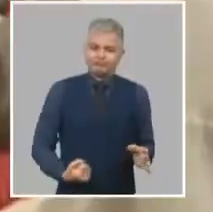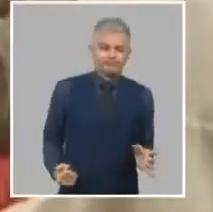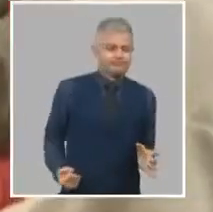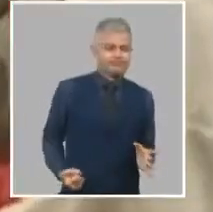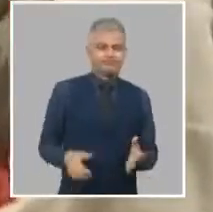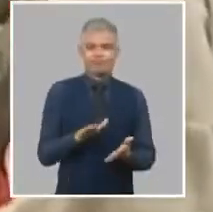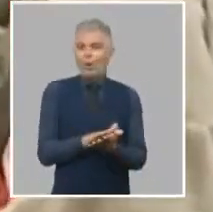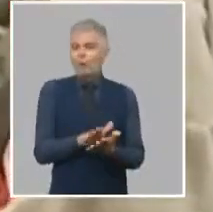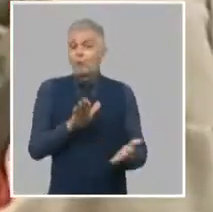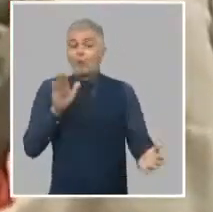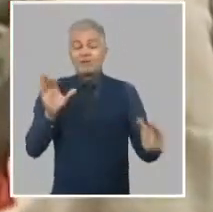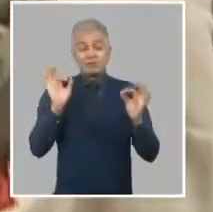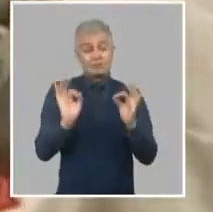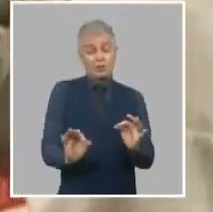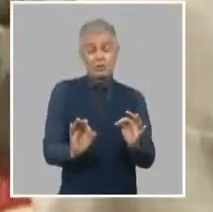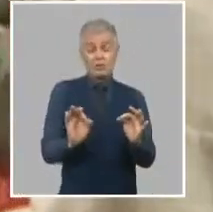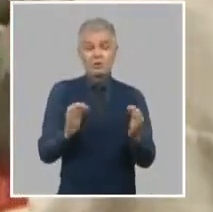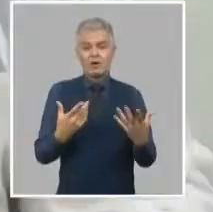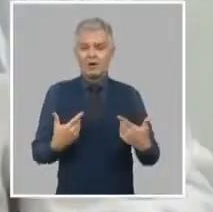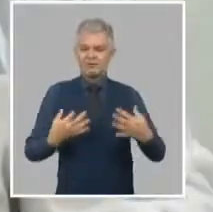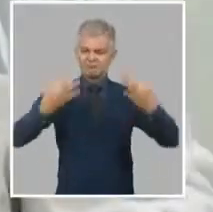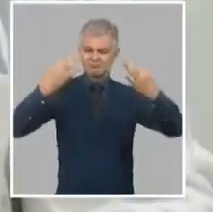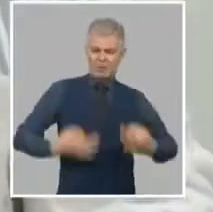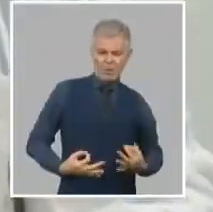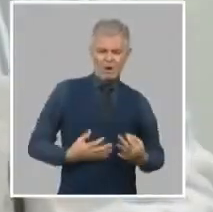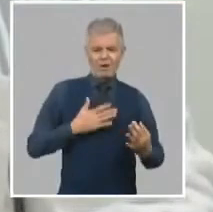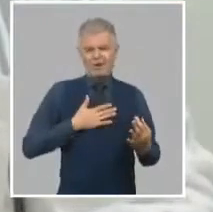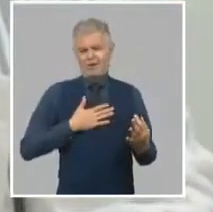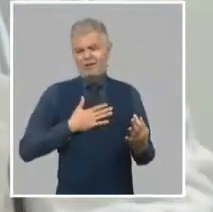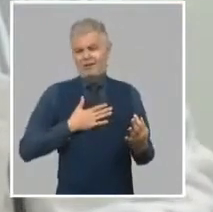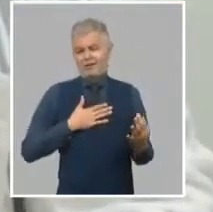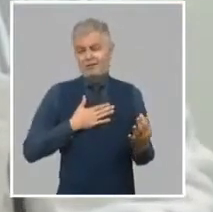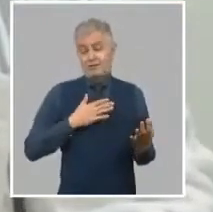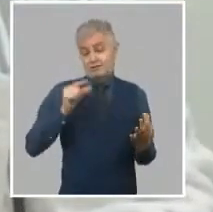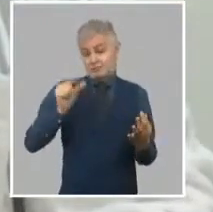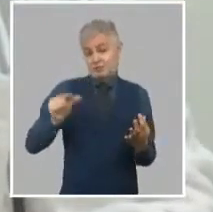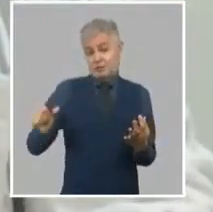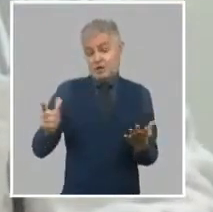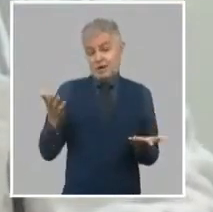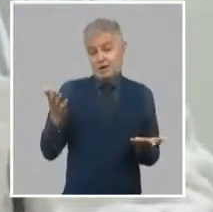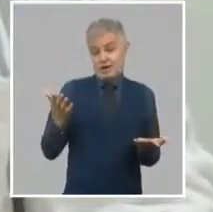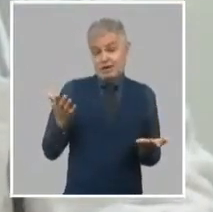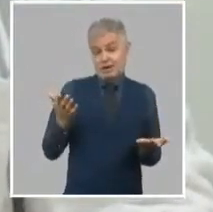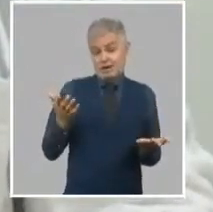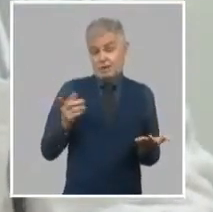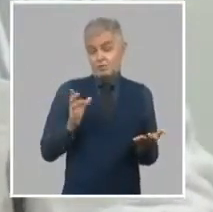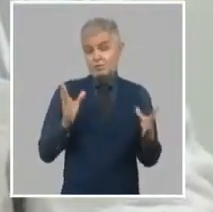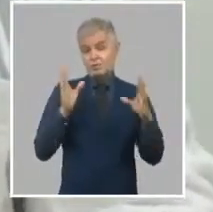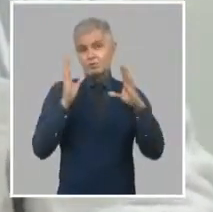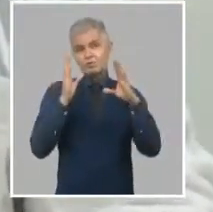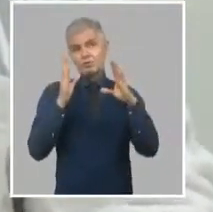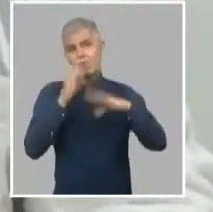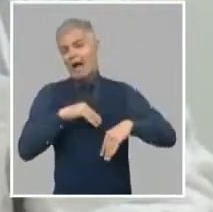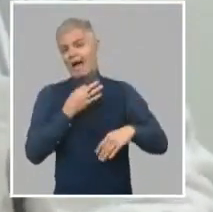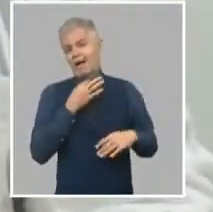del compromiso, de la convicción profunda de que no hay